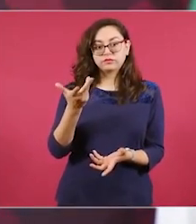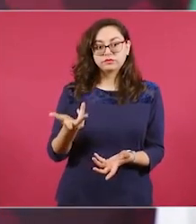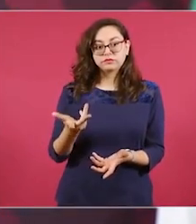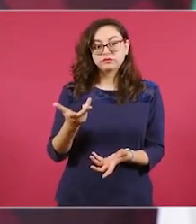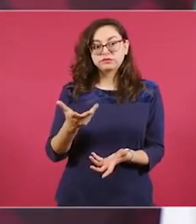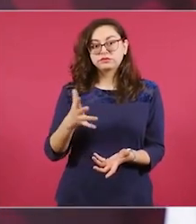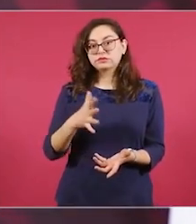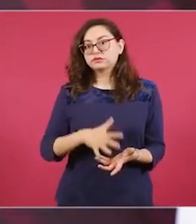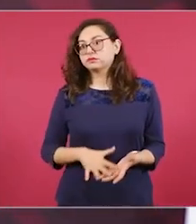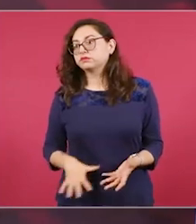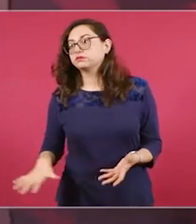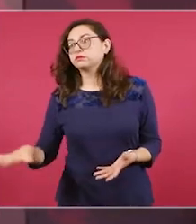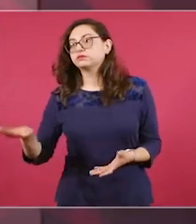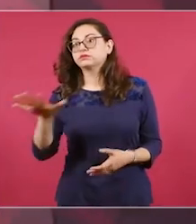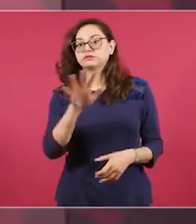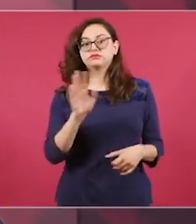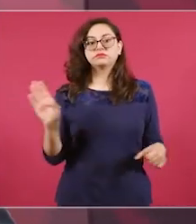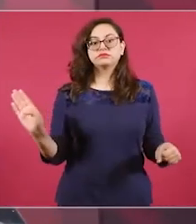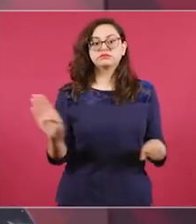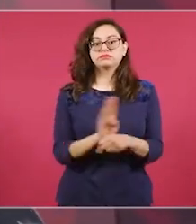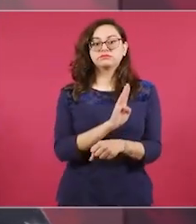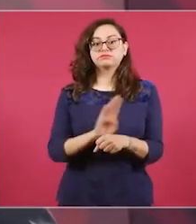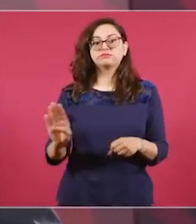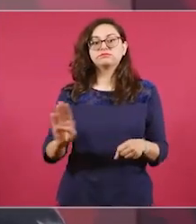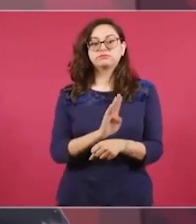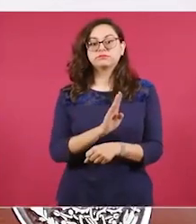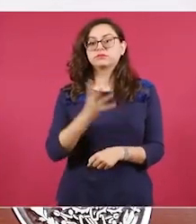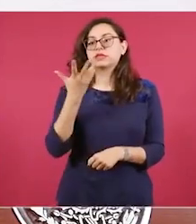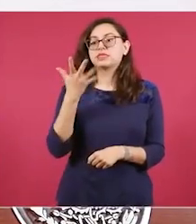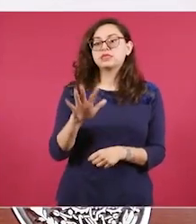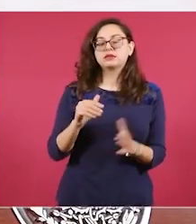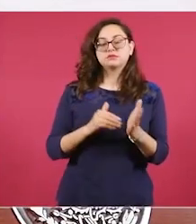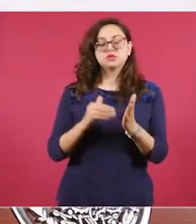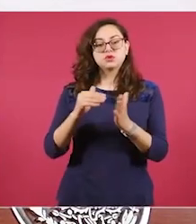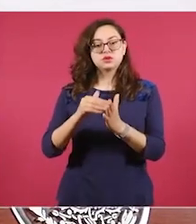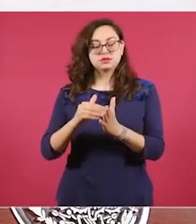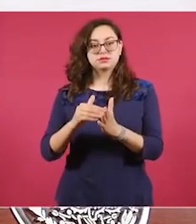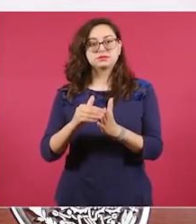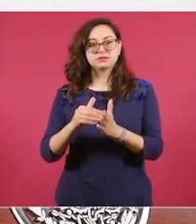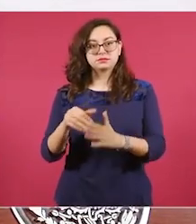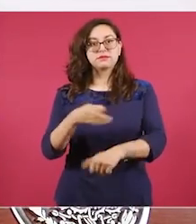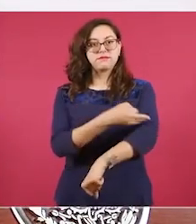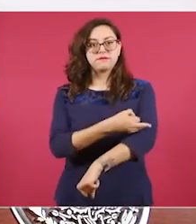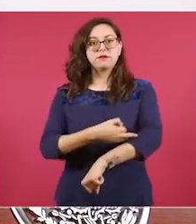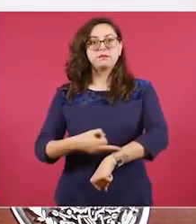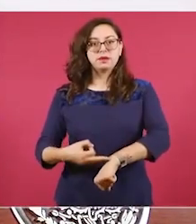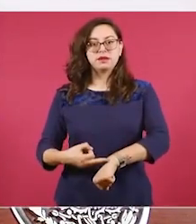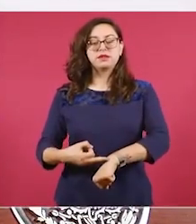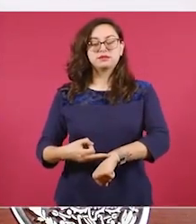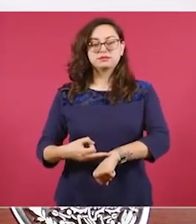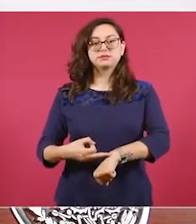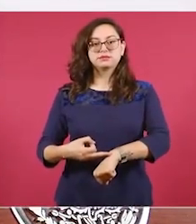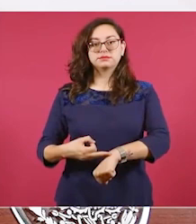beneficia a más de 10 millones de familias en el país.